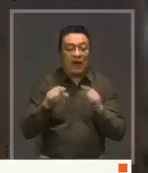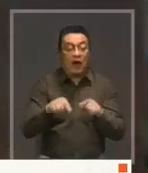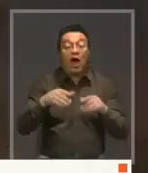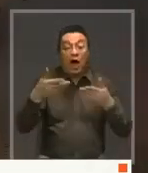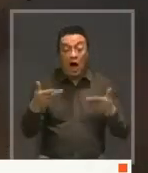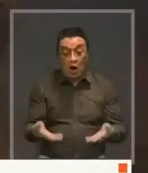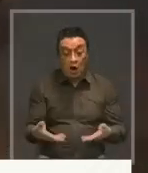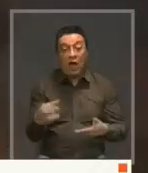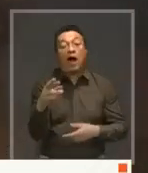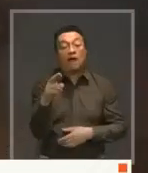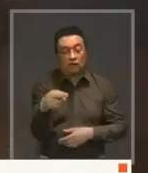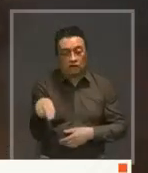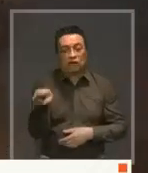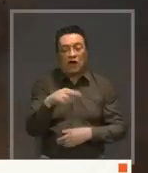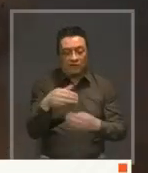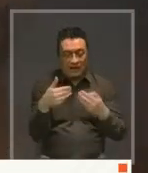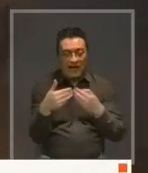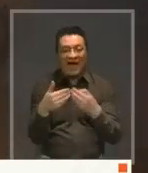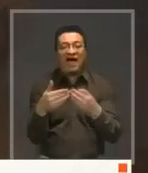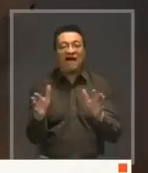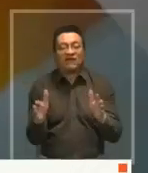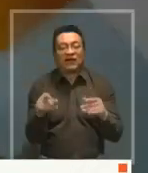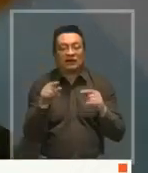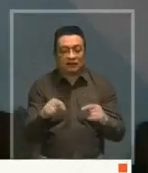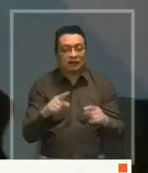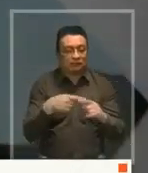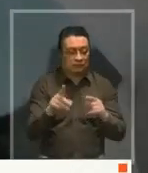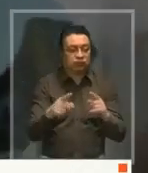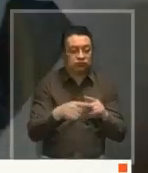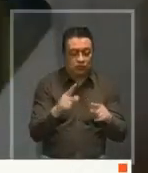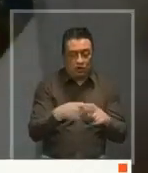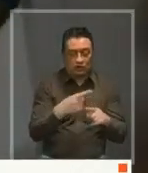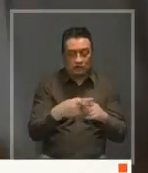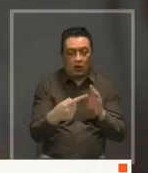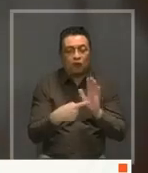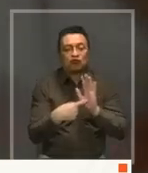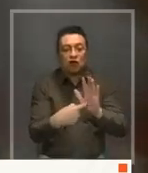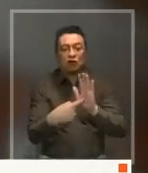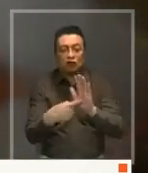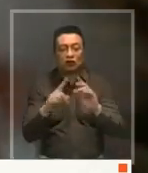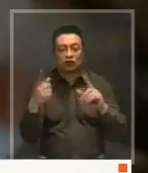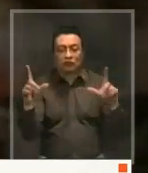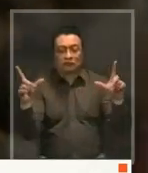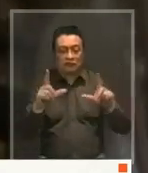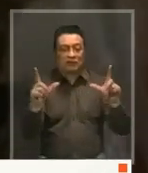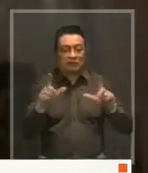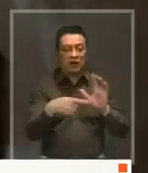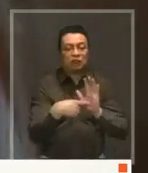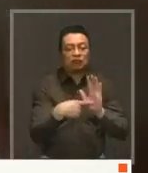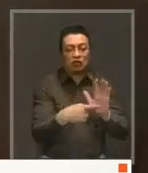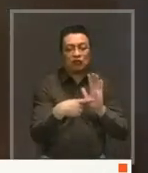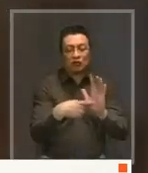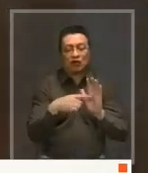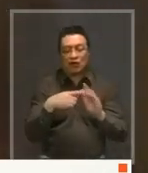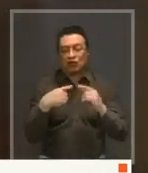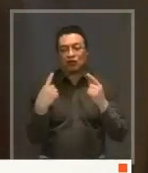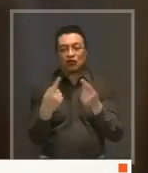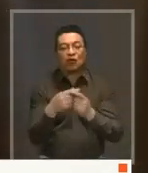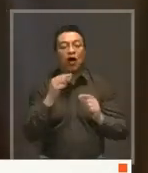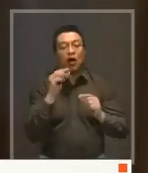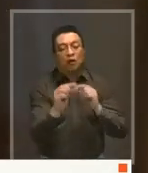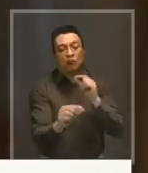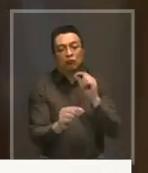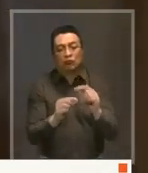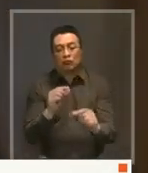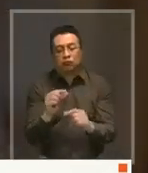día lo estamos reabriendo reabriendo esos cajones mostrándote todas estas láminas que a poco van a ir